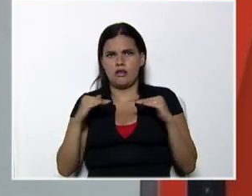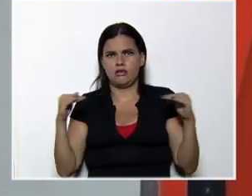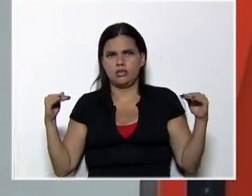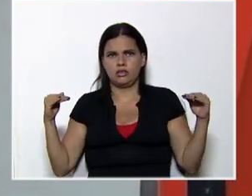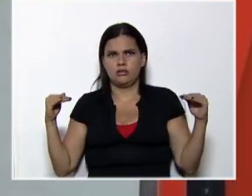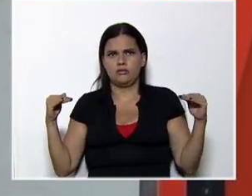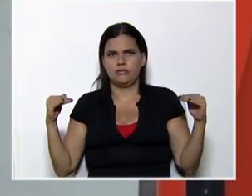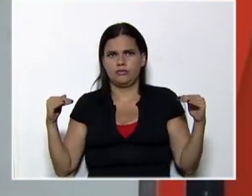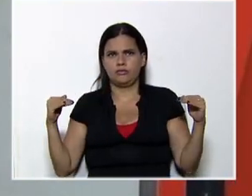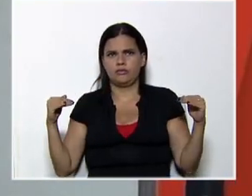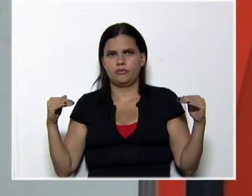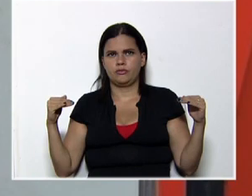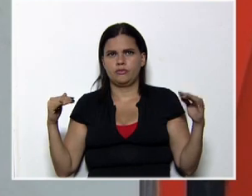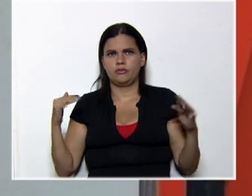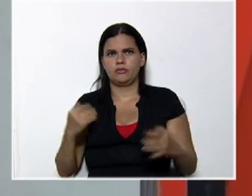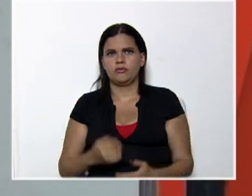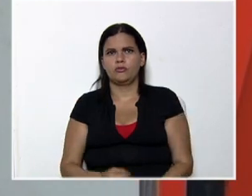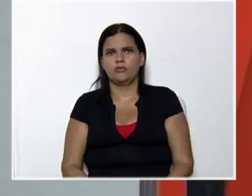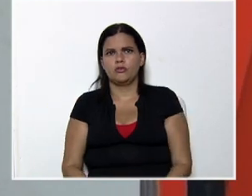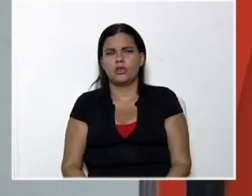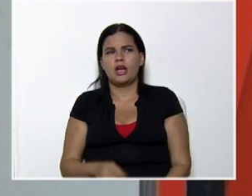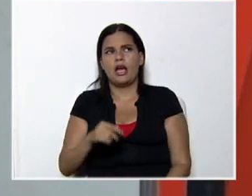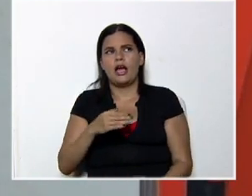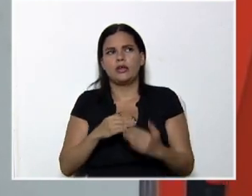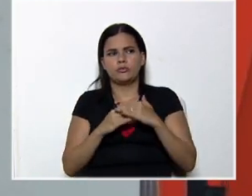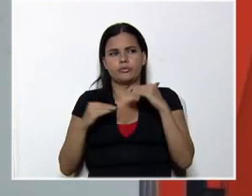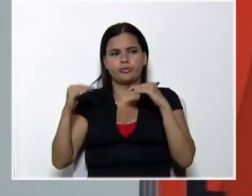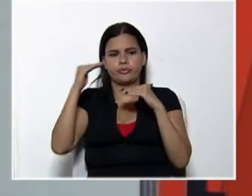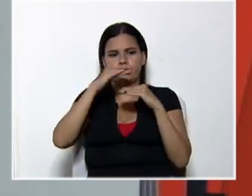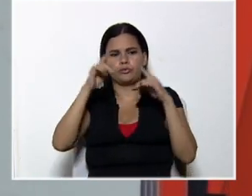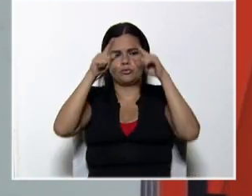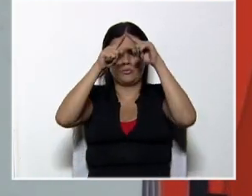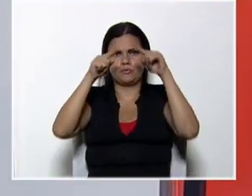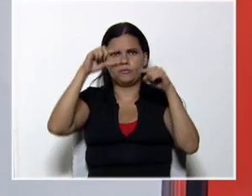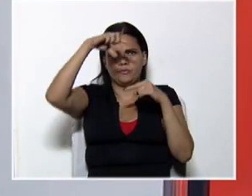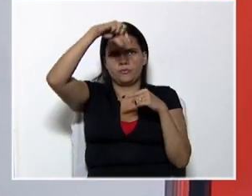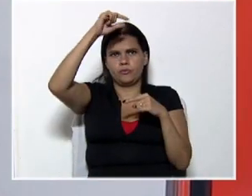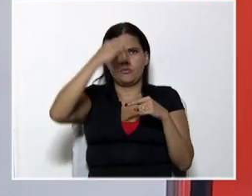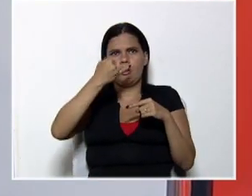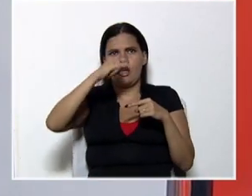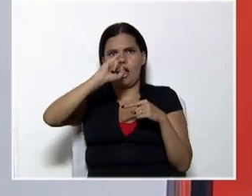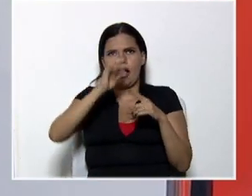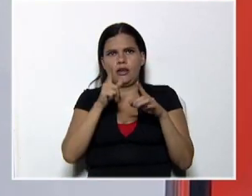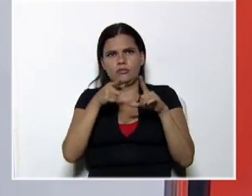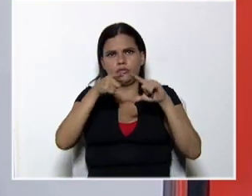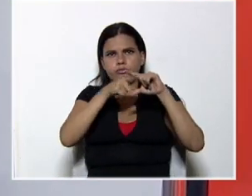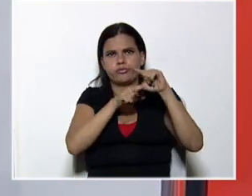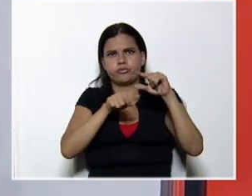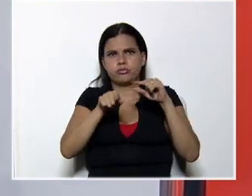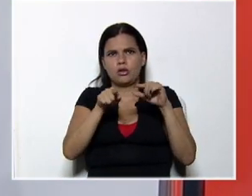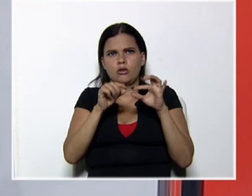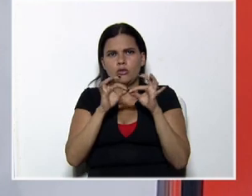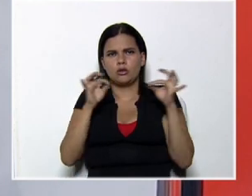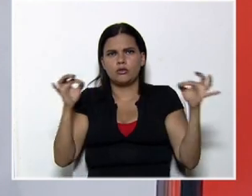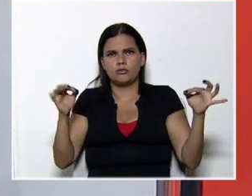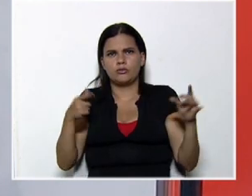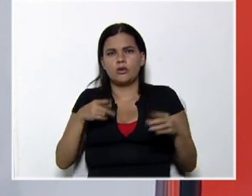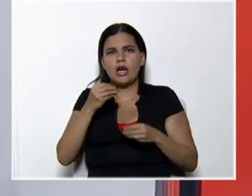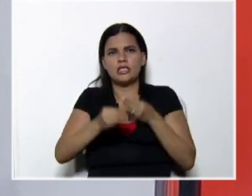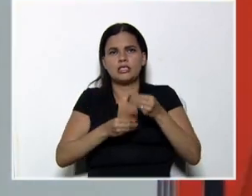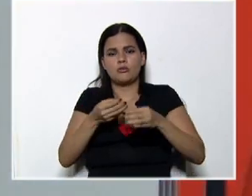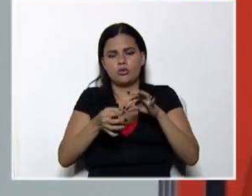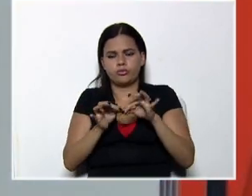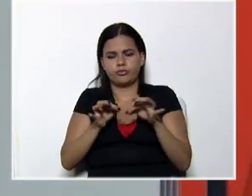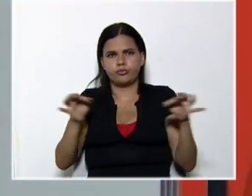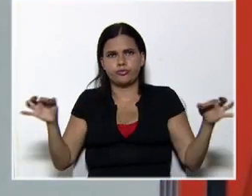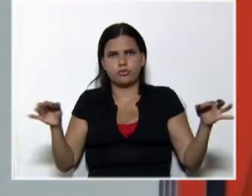y aquí existe un ángulo recto. Entonces, trazamos una recta que va desde